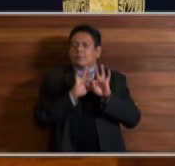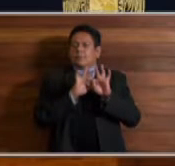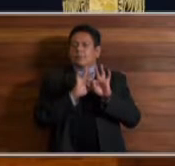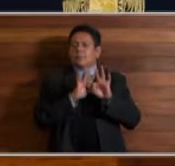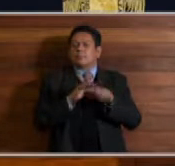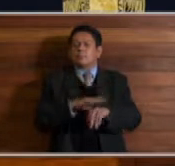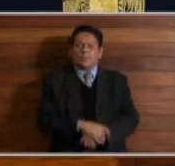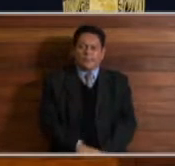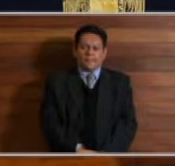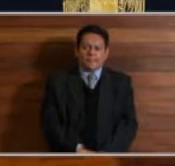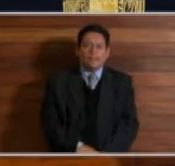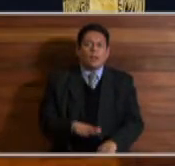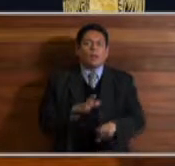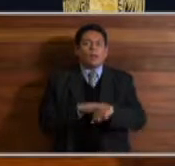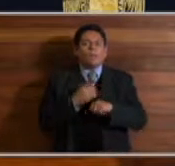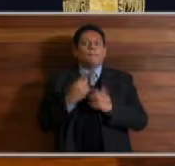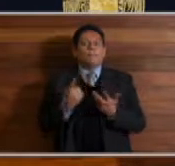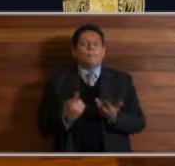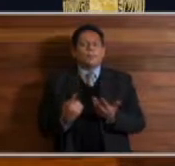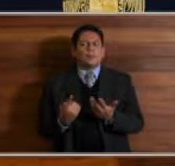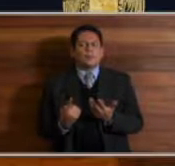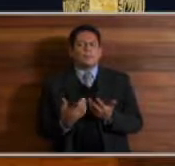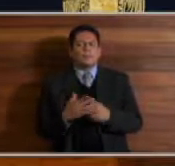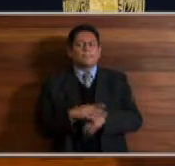verlo, de que finalmente